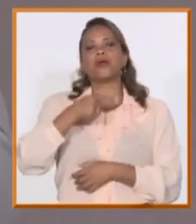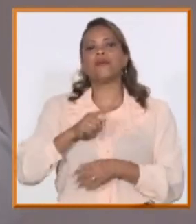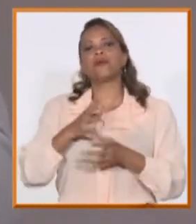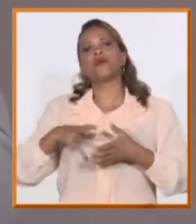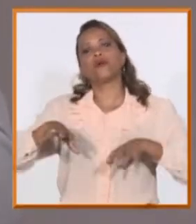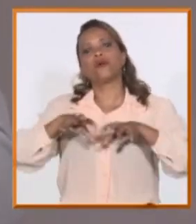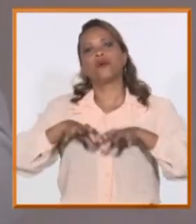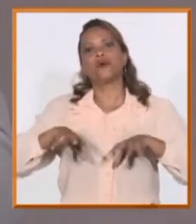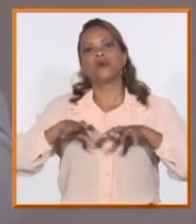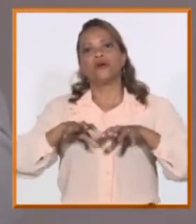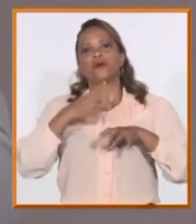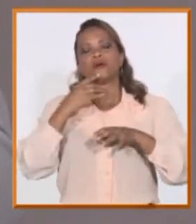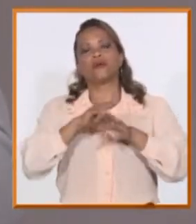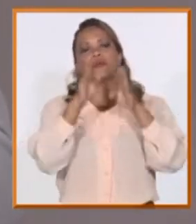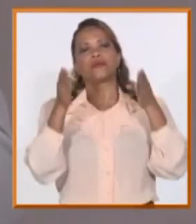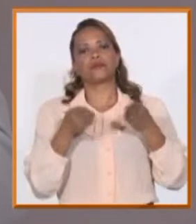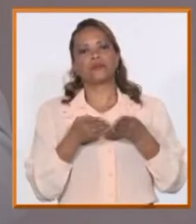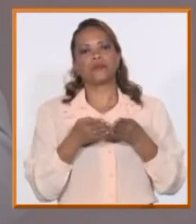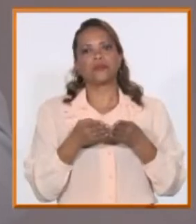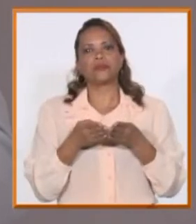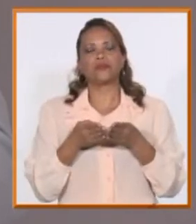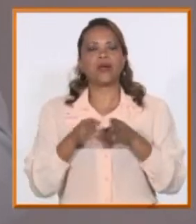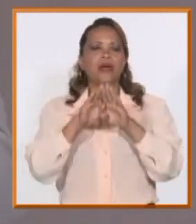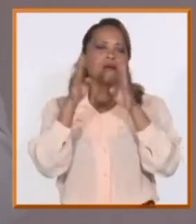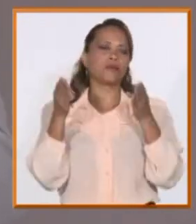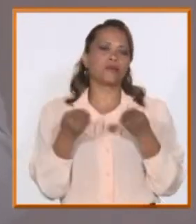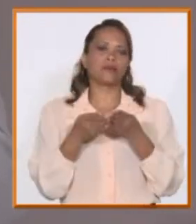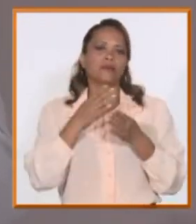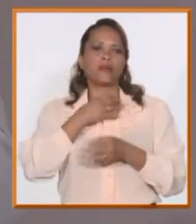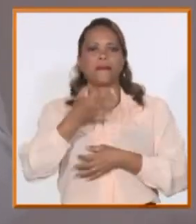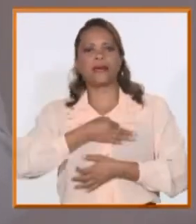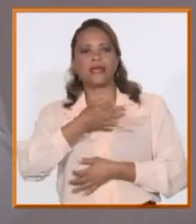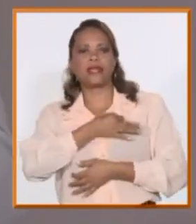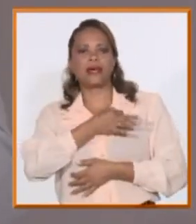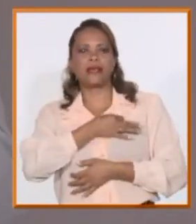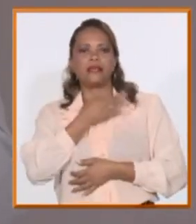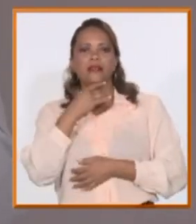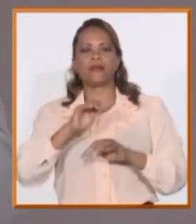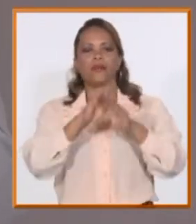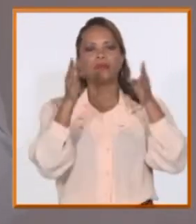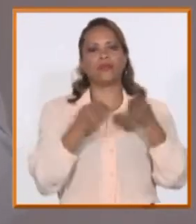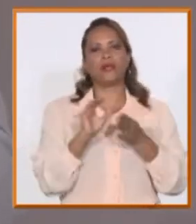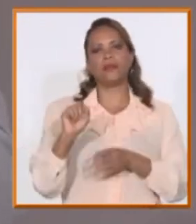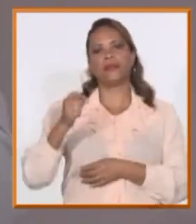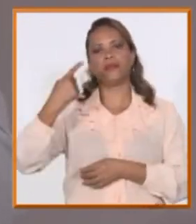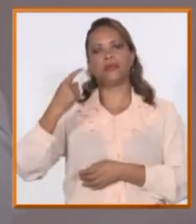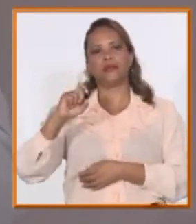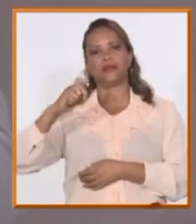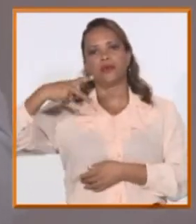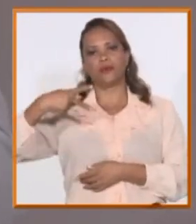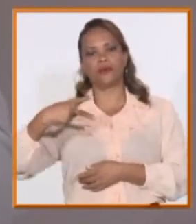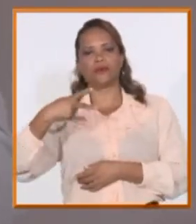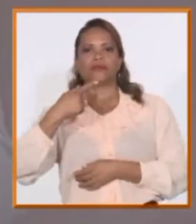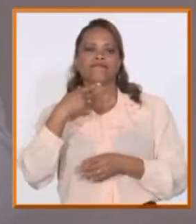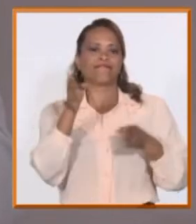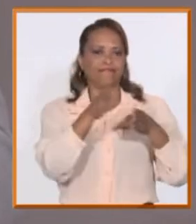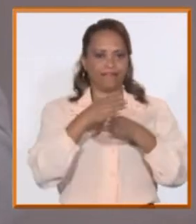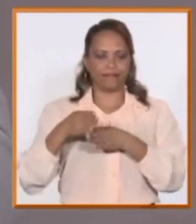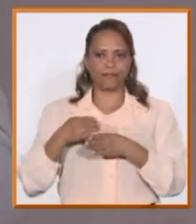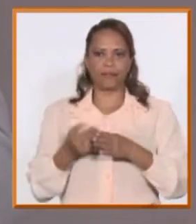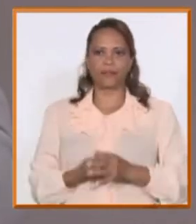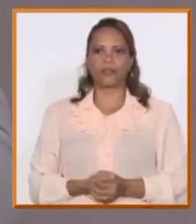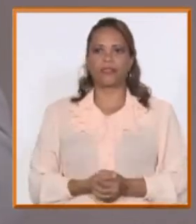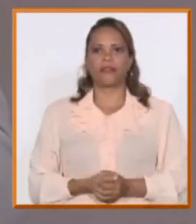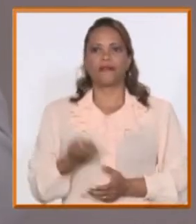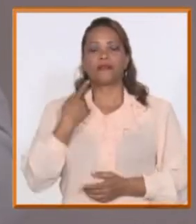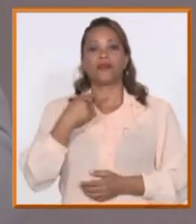no, es que eran referencias mundial, referencia en el mundo, medallistas mundiales, primero, segundo del ranking. Exacto. Toda la generación aquella